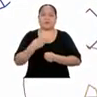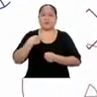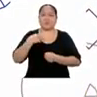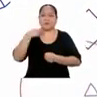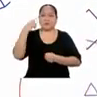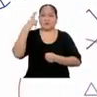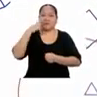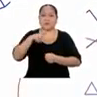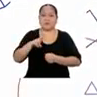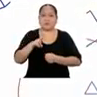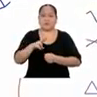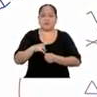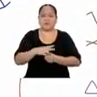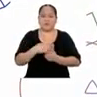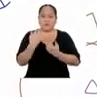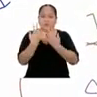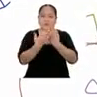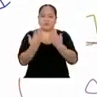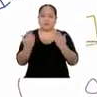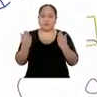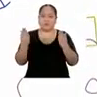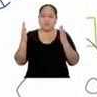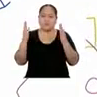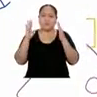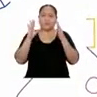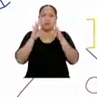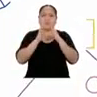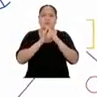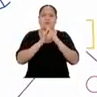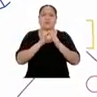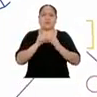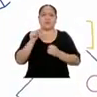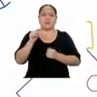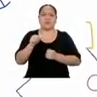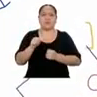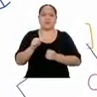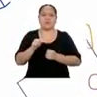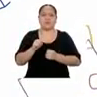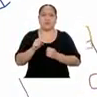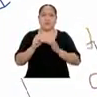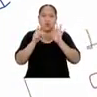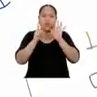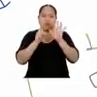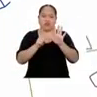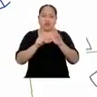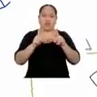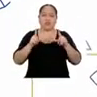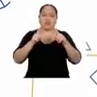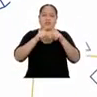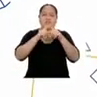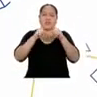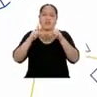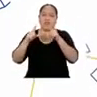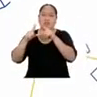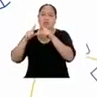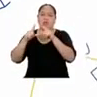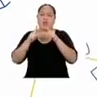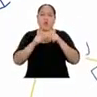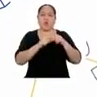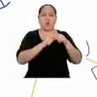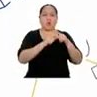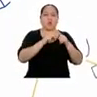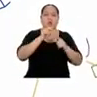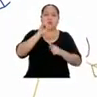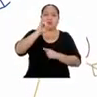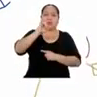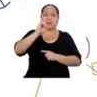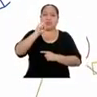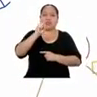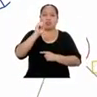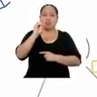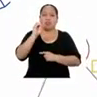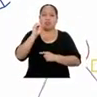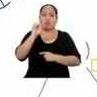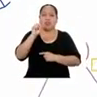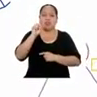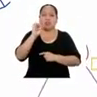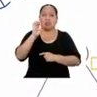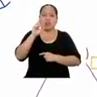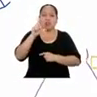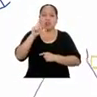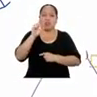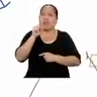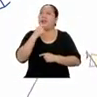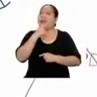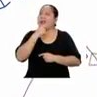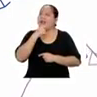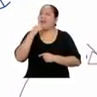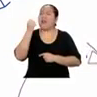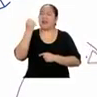veo, las caras laterales de nuestra pirámide son 6 triángulos isósceles. Entonces, creo que ya